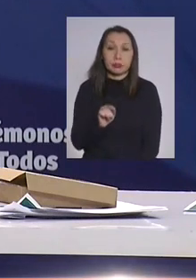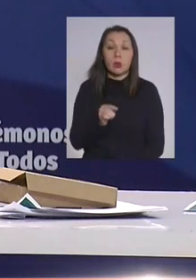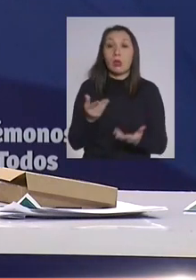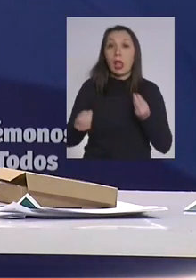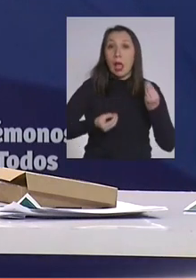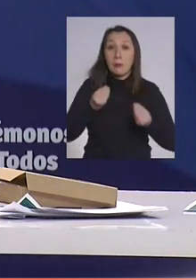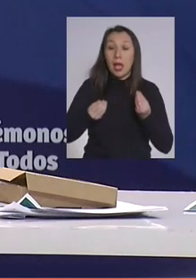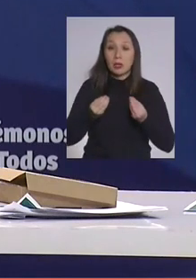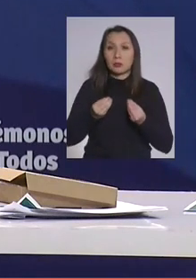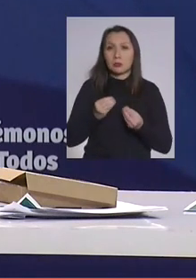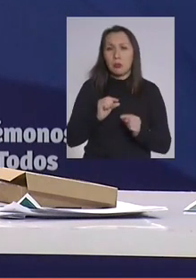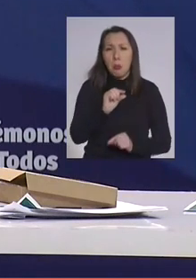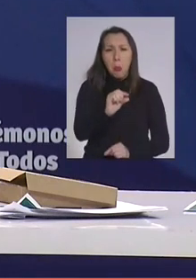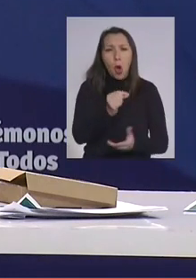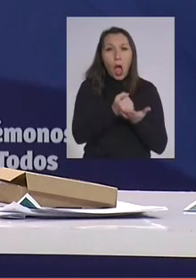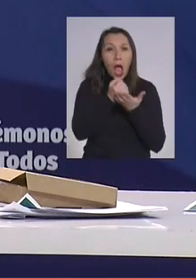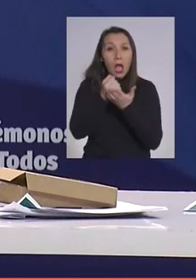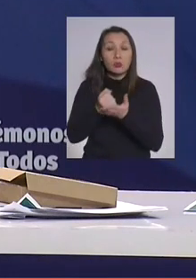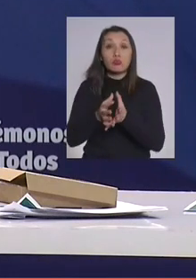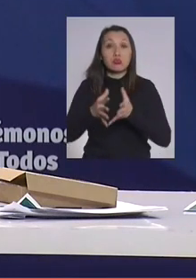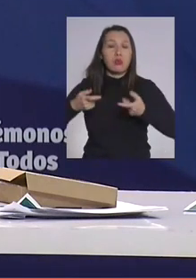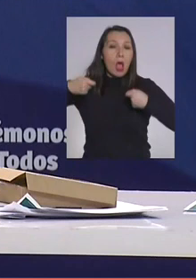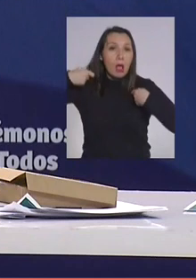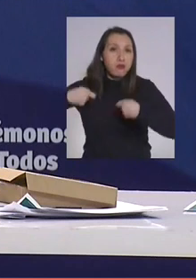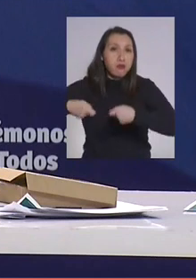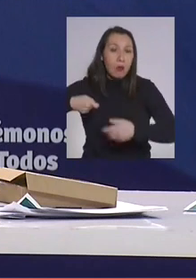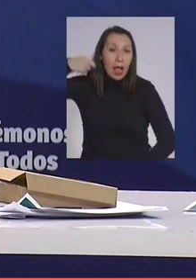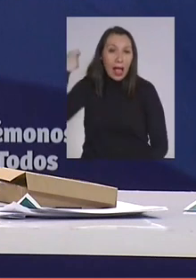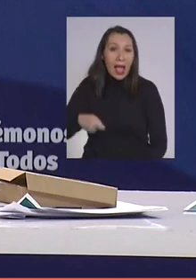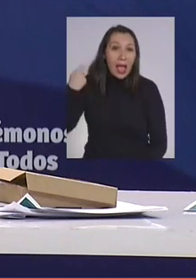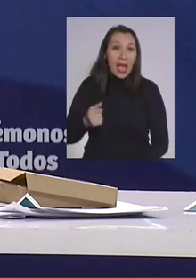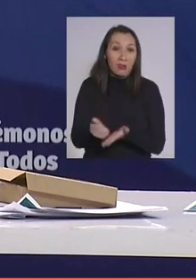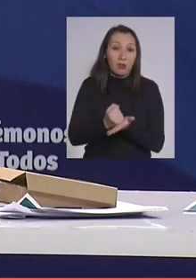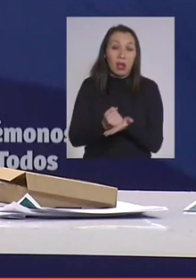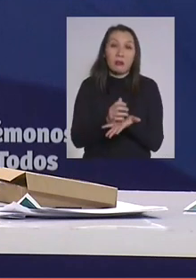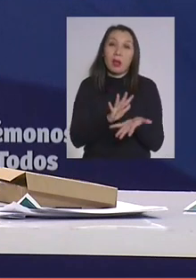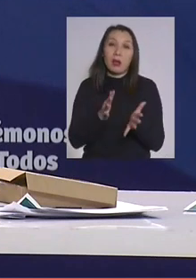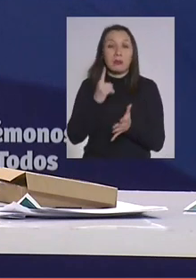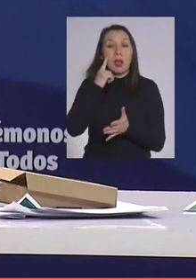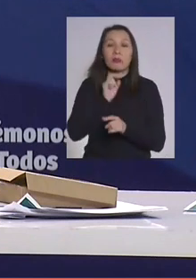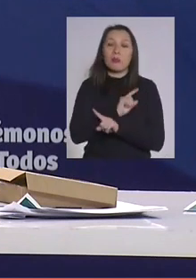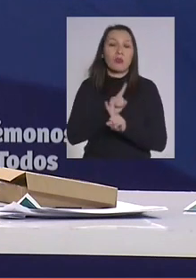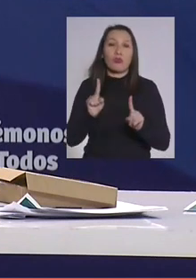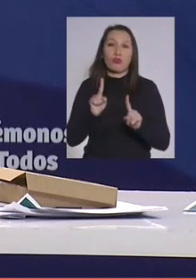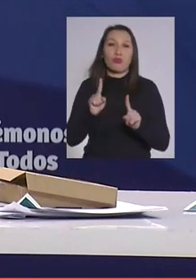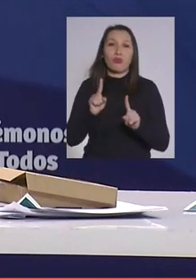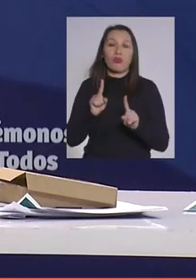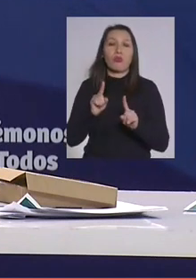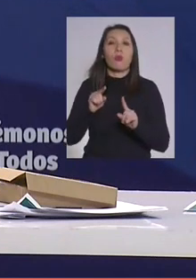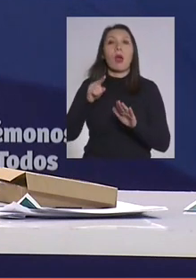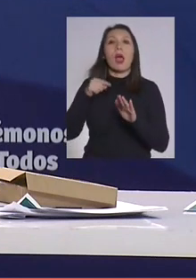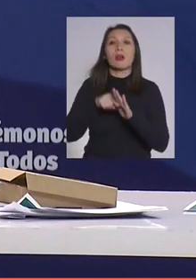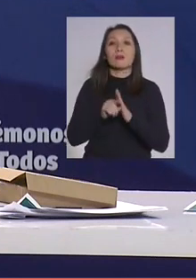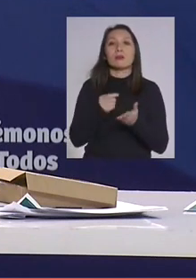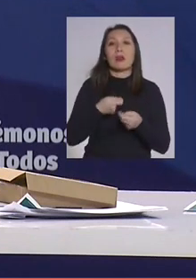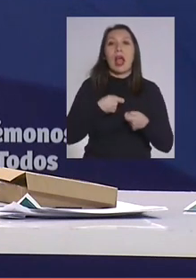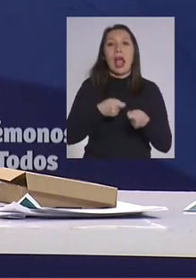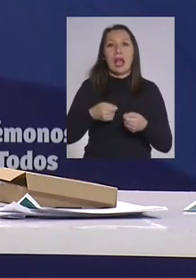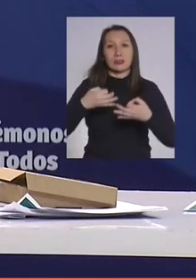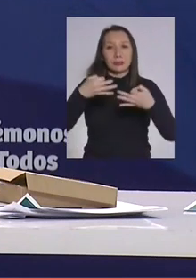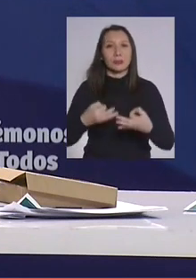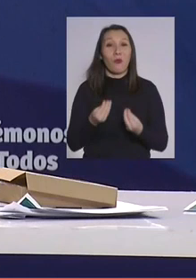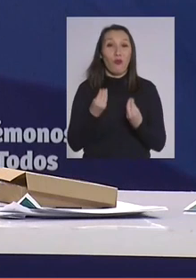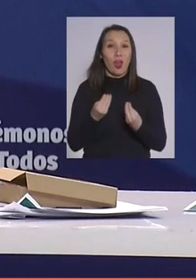efecto que es bajo y el alto costo del medicamento lo más probable es que no se trate de una intervención costo